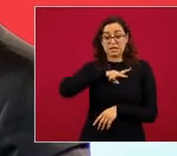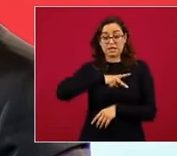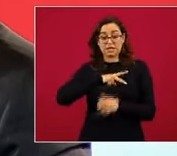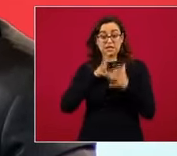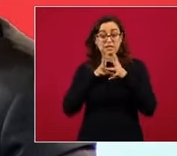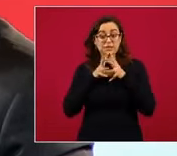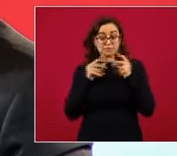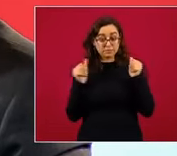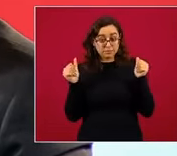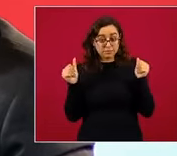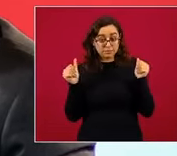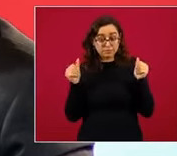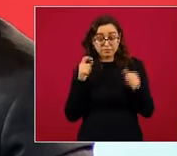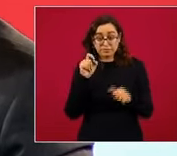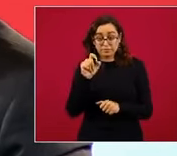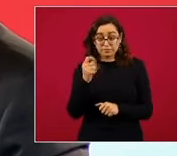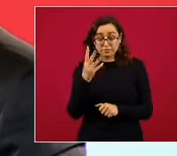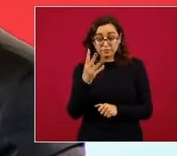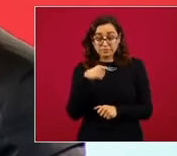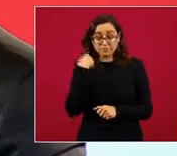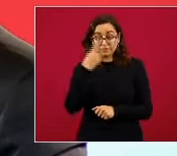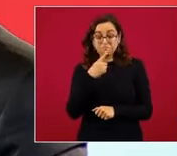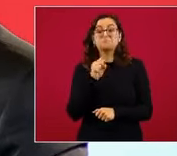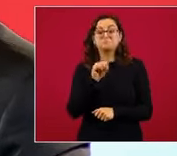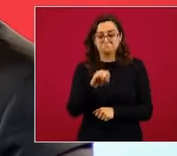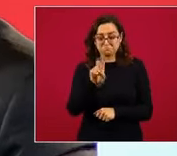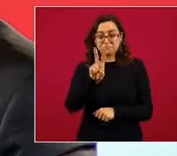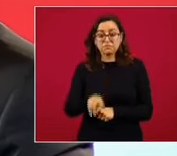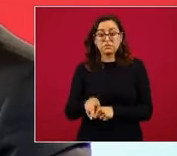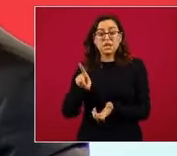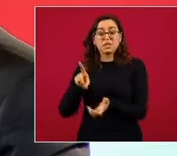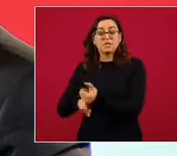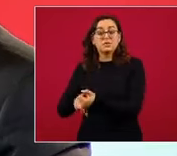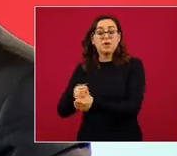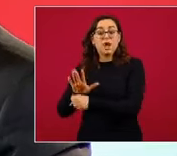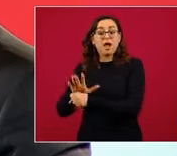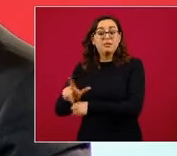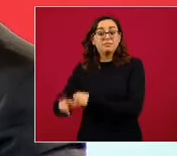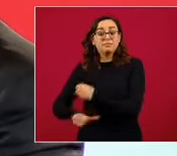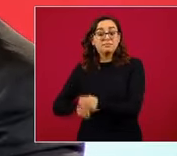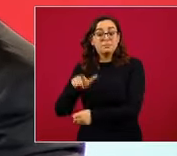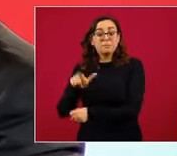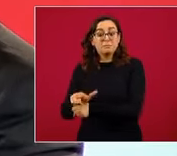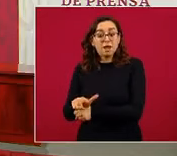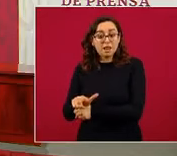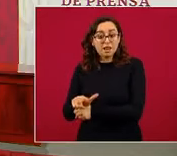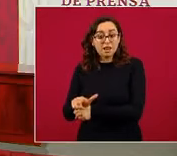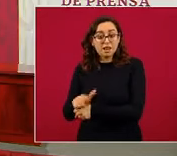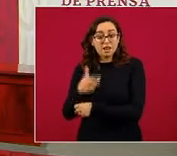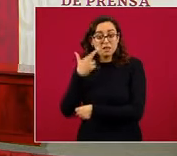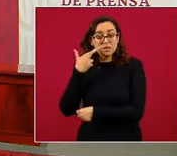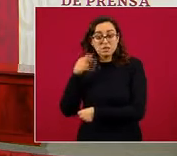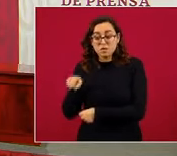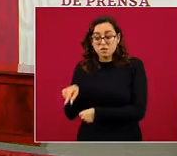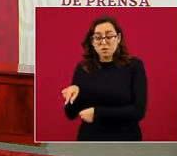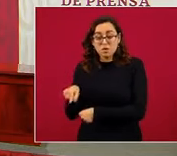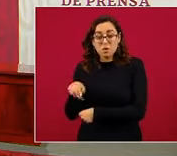virus en especies animales, en hurones, es un modelo experimental